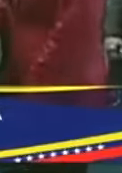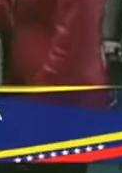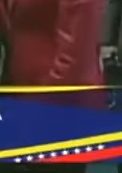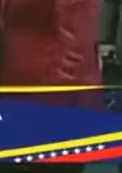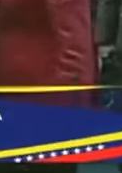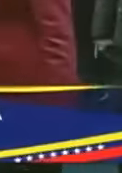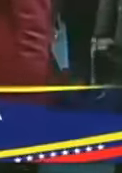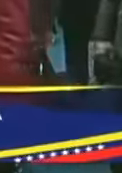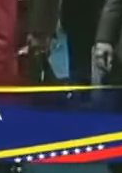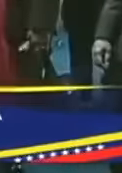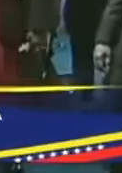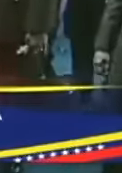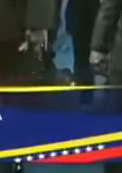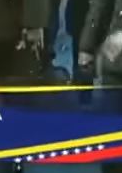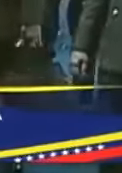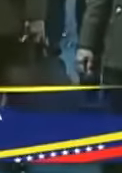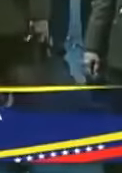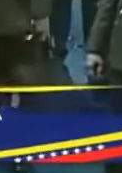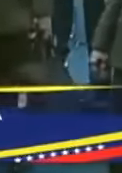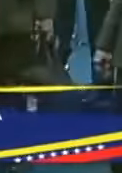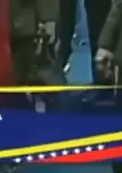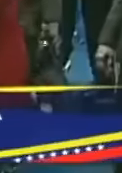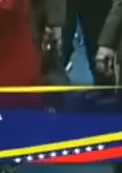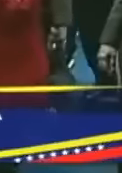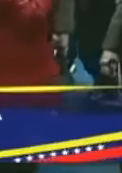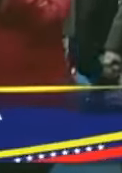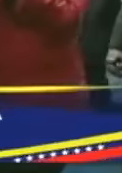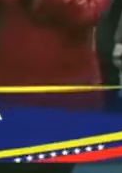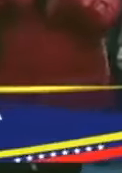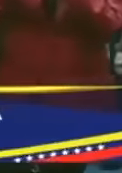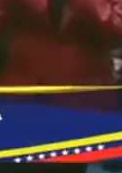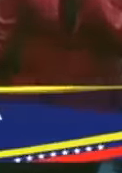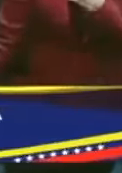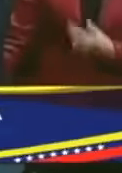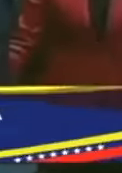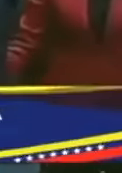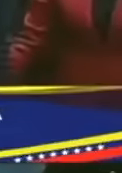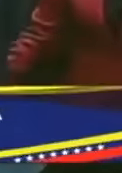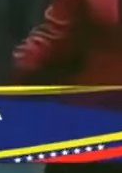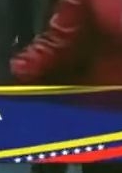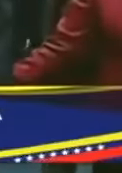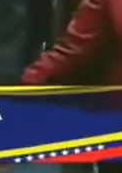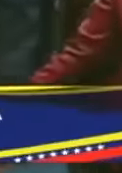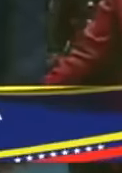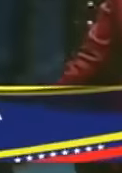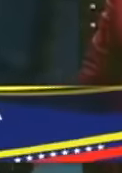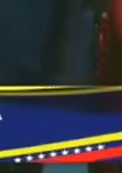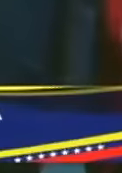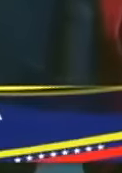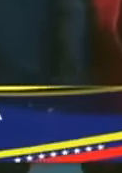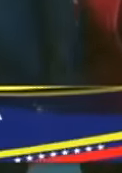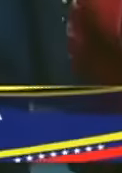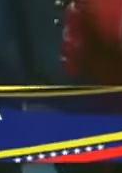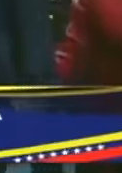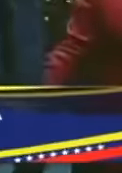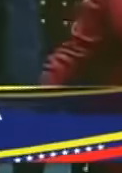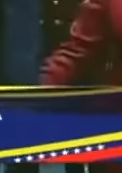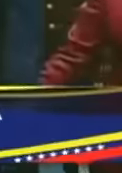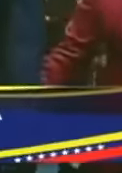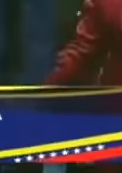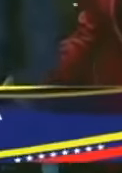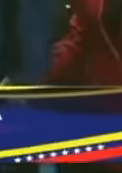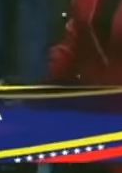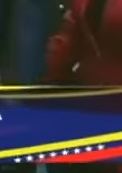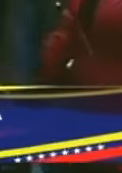de Justicia, la doctora Gladys Gutiérrez, a cada uno de los gobernadores que hacen acto de presencia, acá